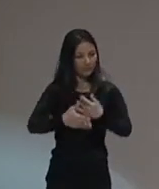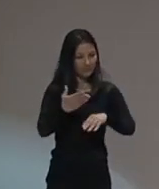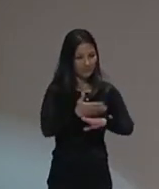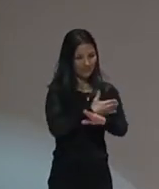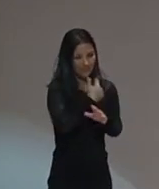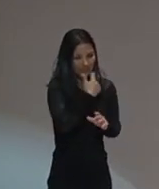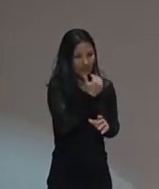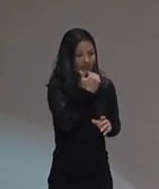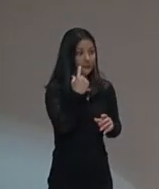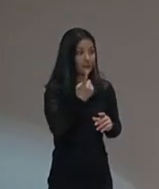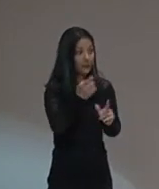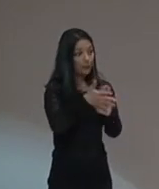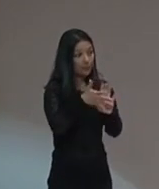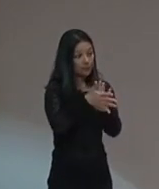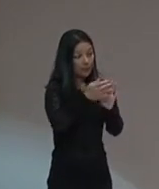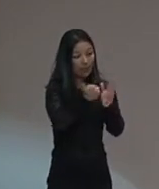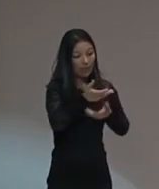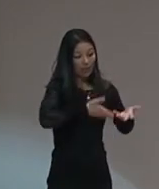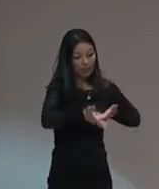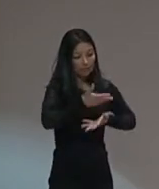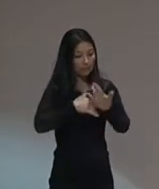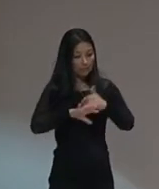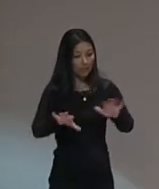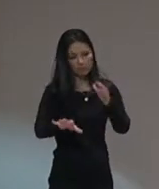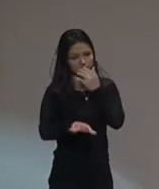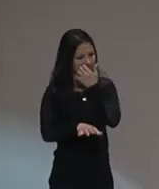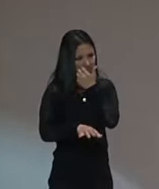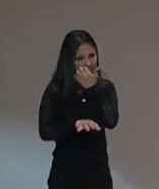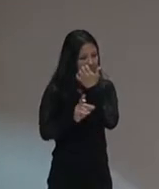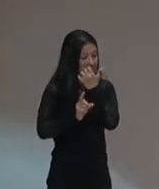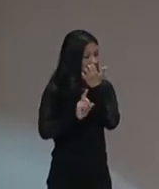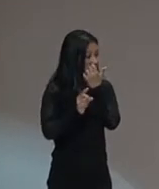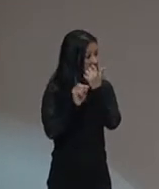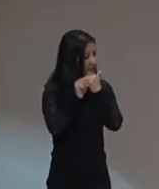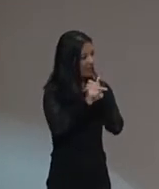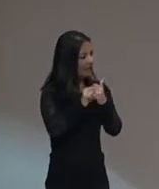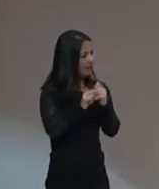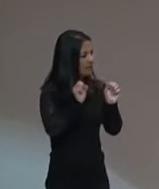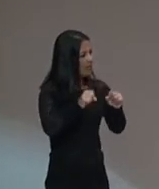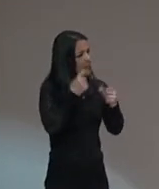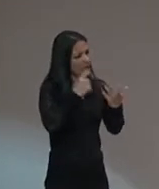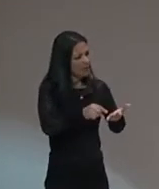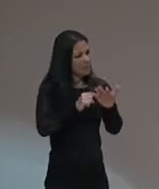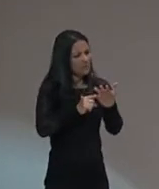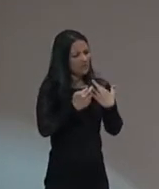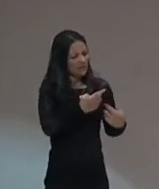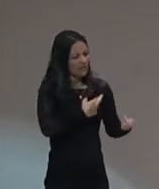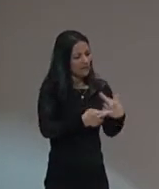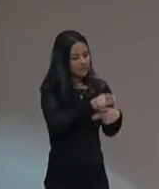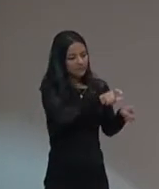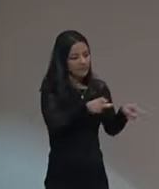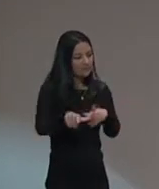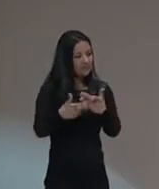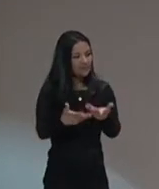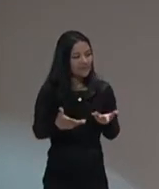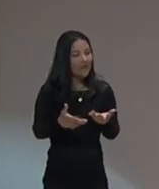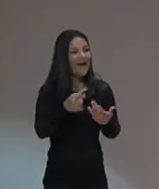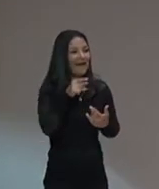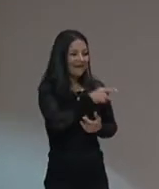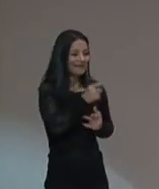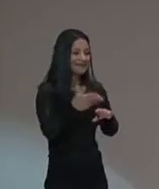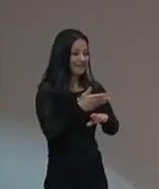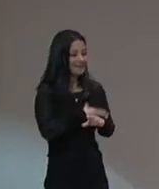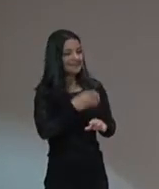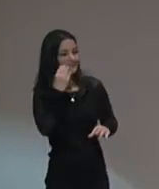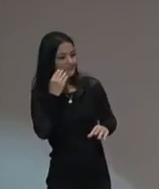datos? ¿Y qué nos puede mostrar de esta relación con el otro experiencias de trabajo en zonas, por